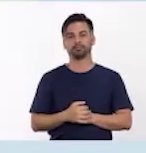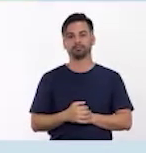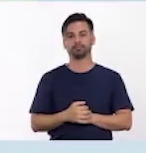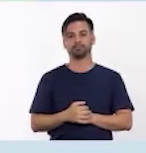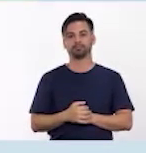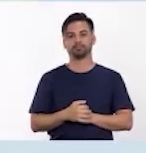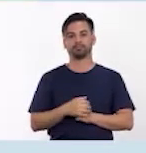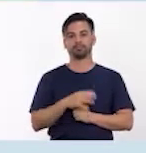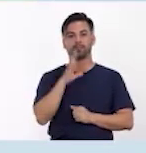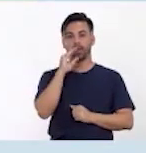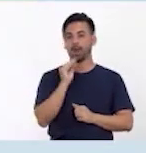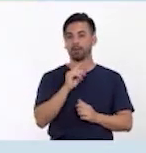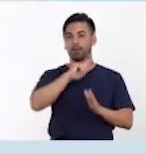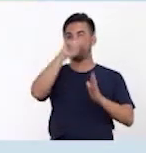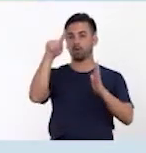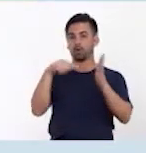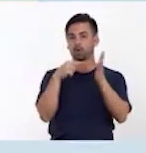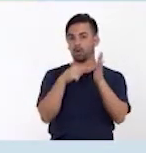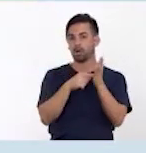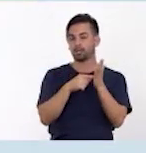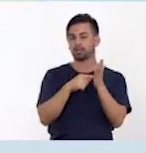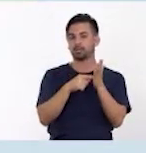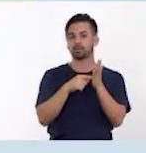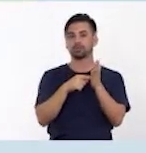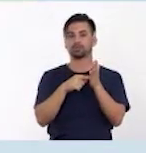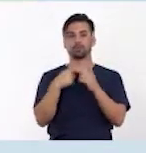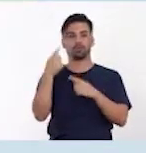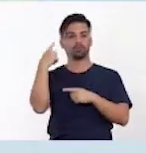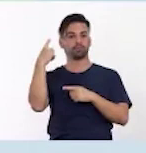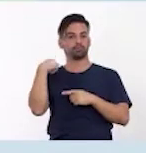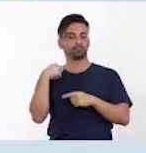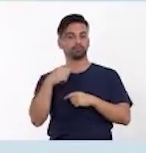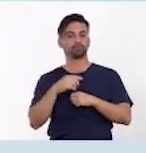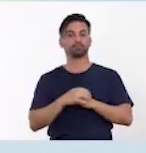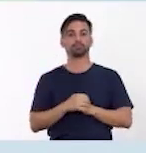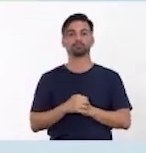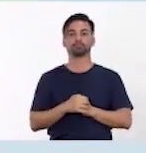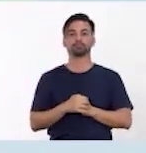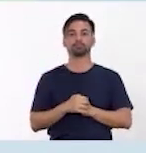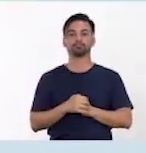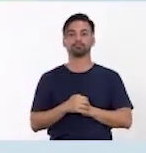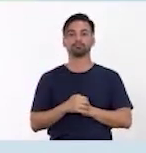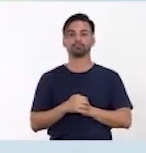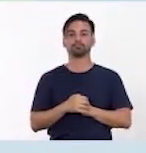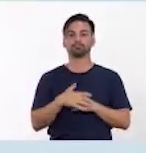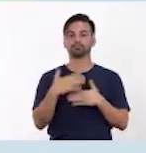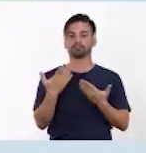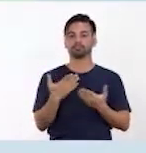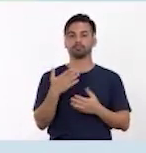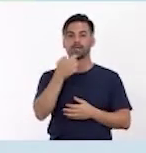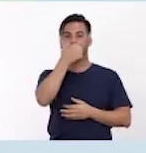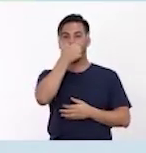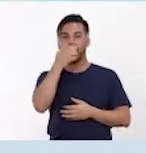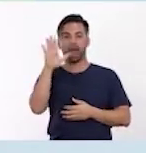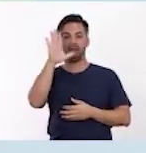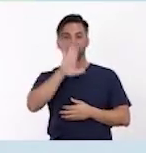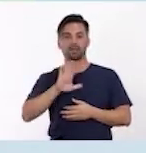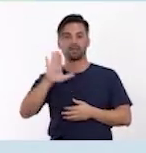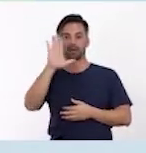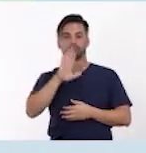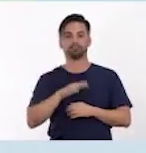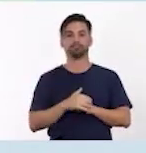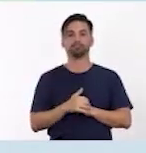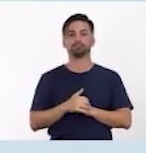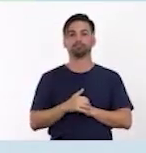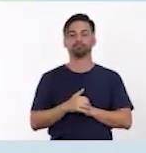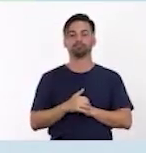Hablamos de la localización en aquella ocasión, en la primera ocasión de África, en la segunda también